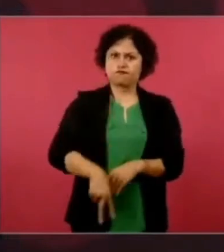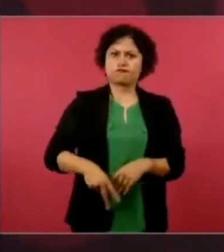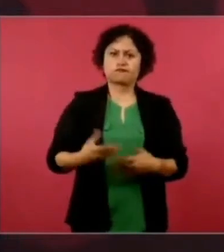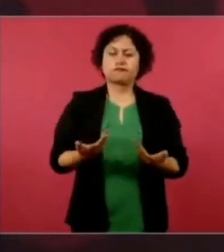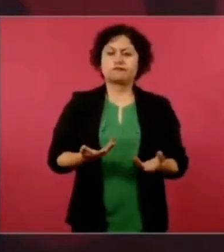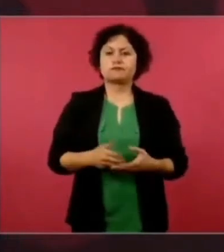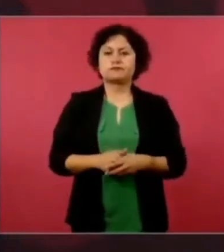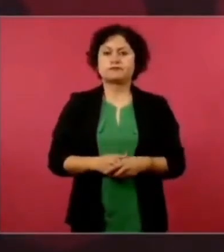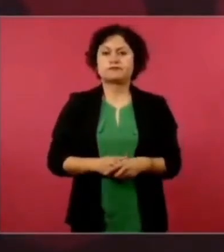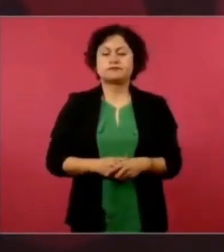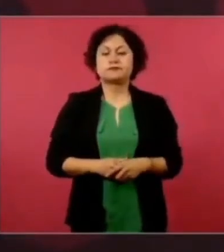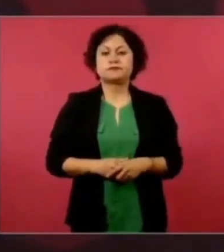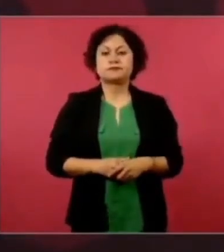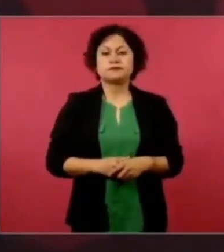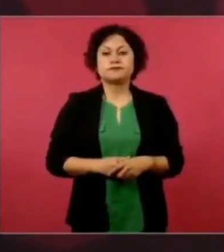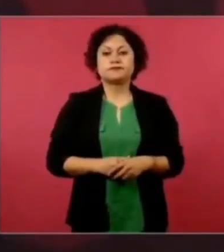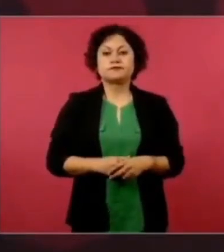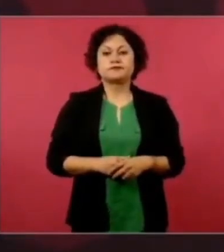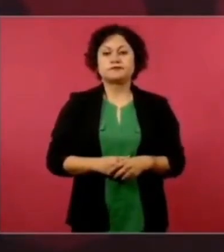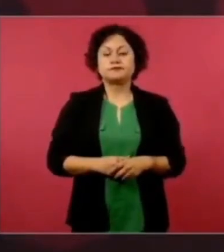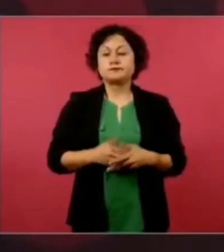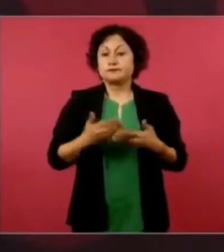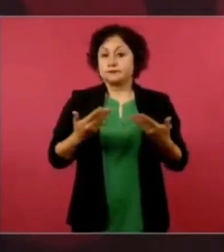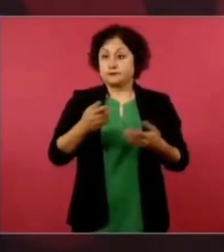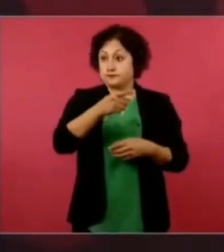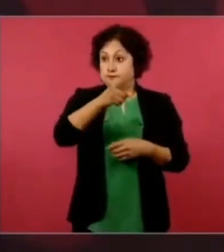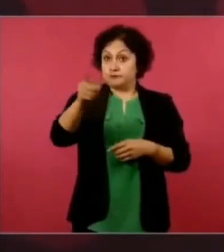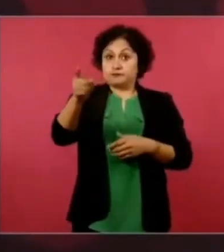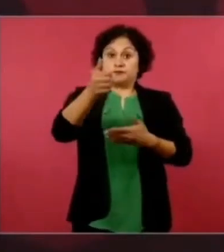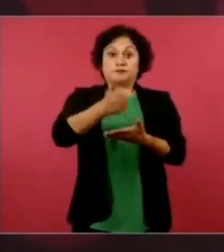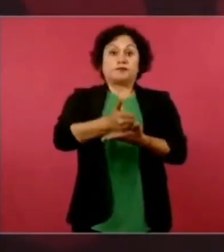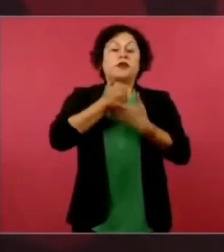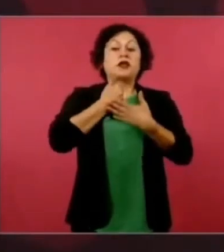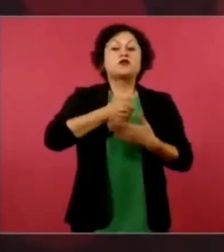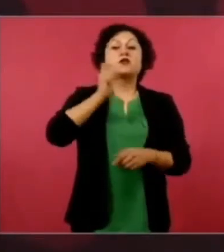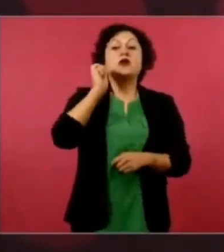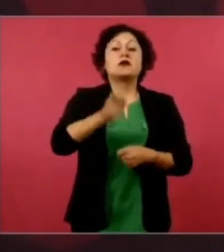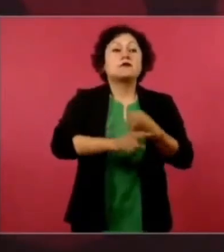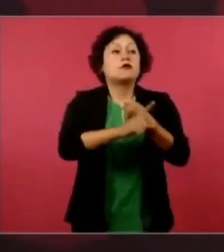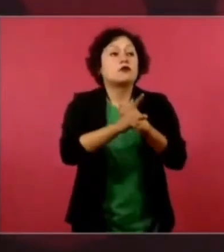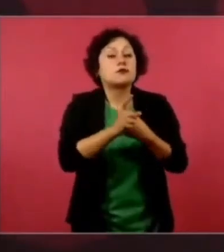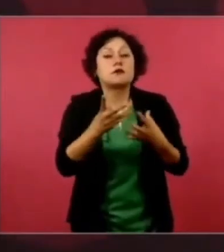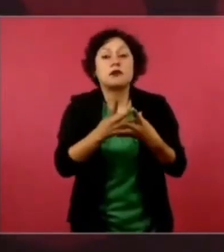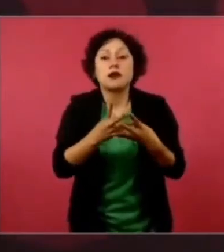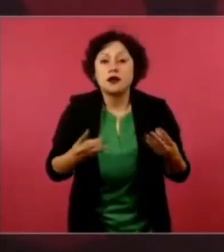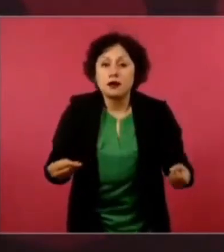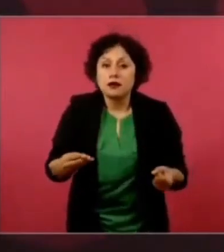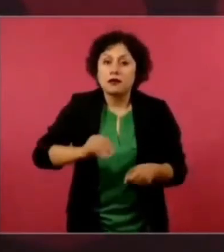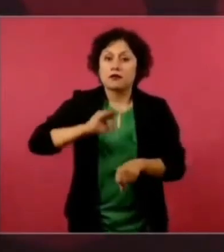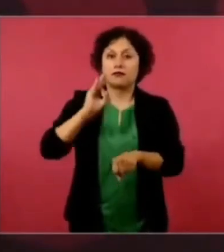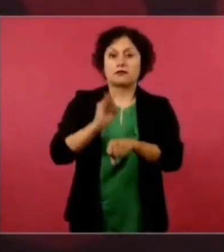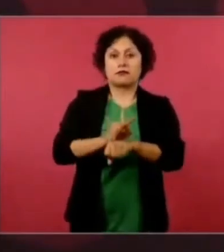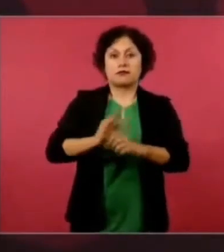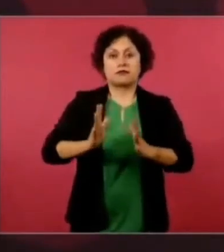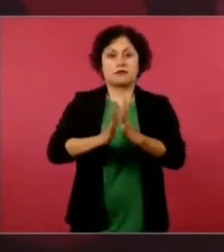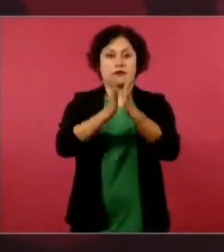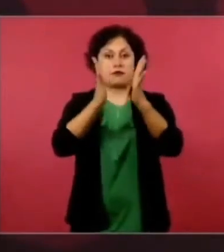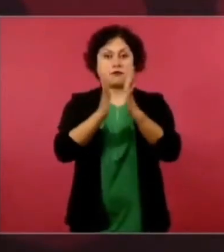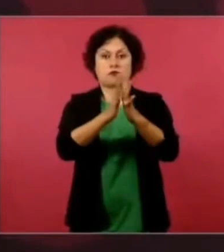Y si nos ayudan a resolver estos problemas, se fortalece la democracia, porque